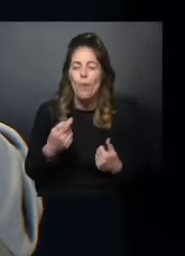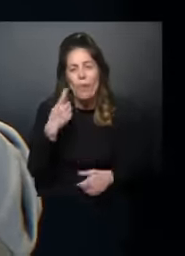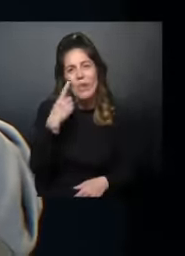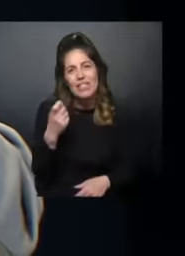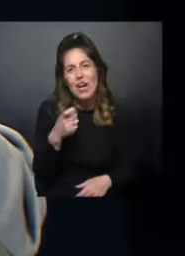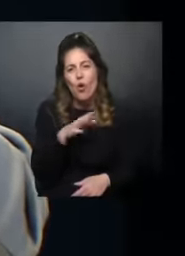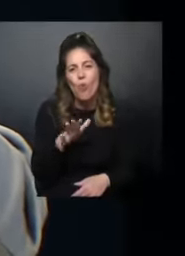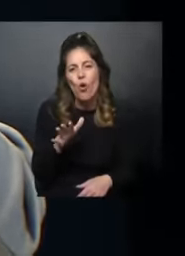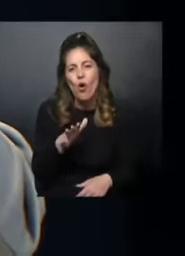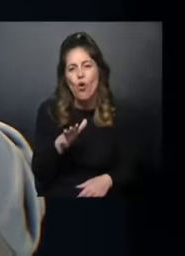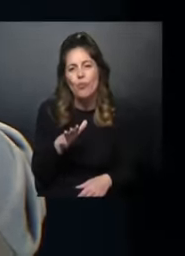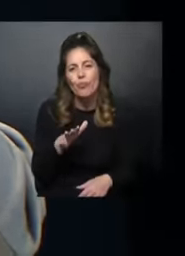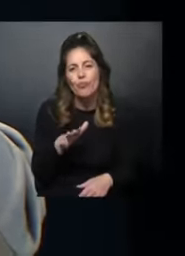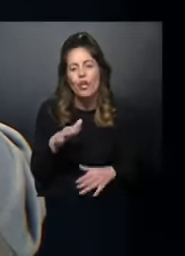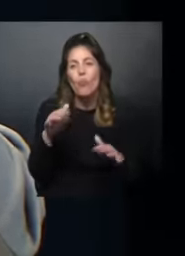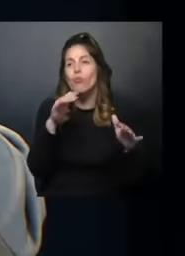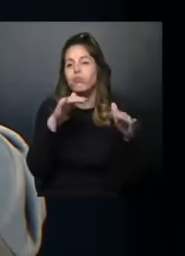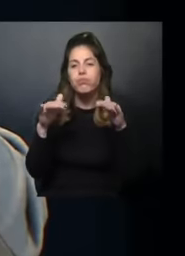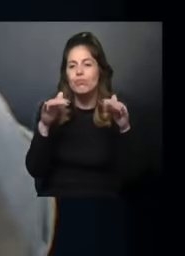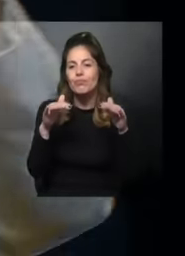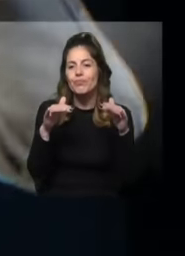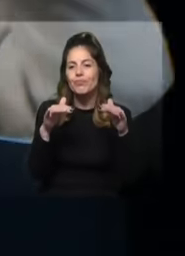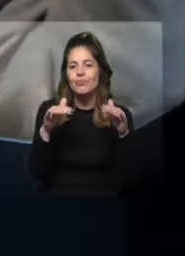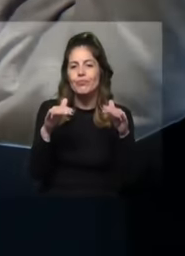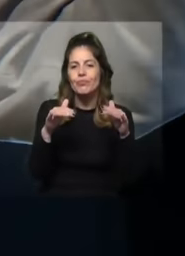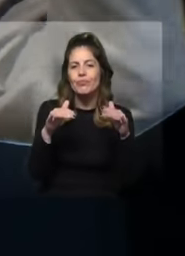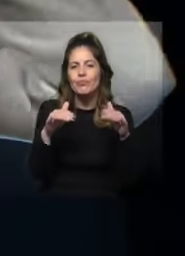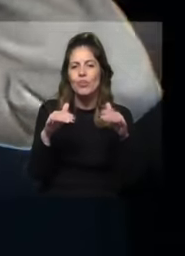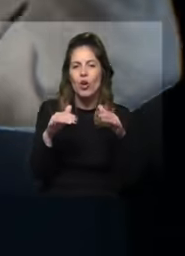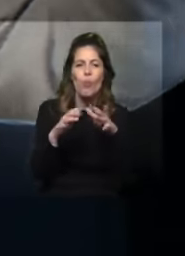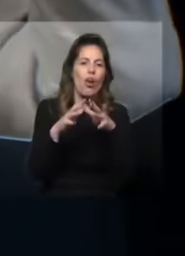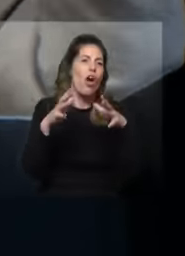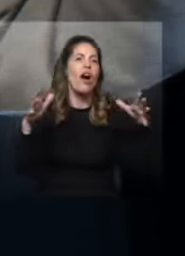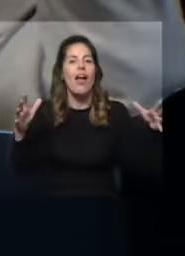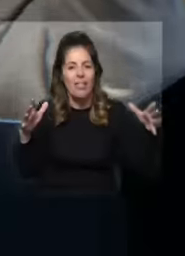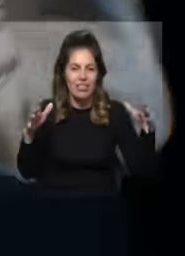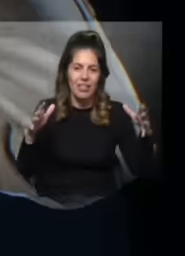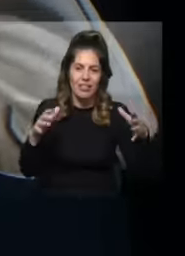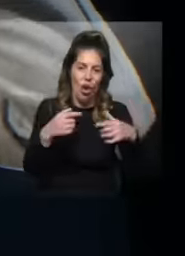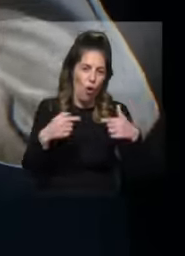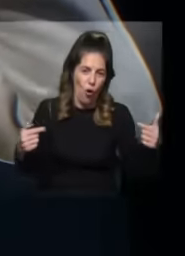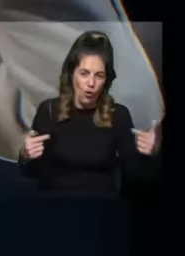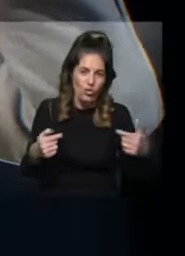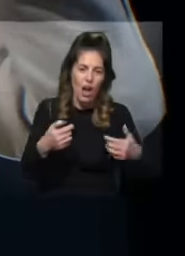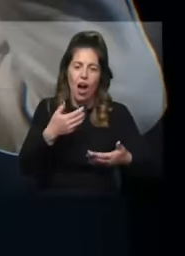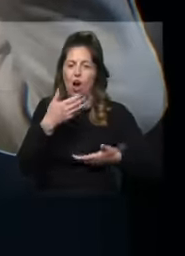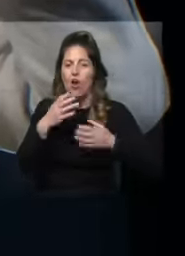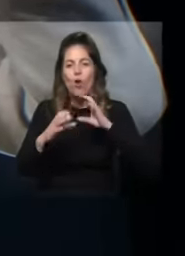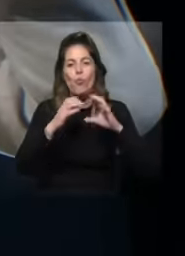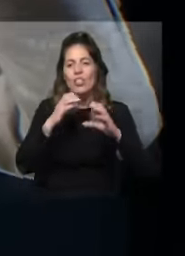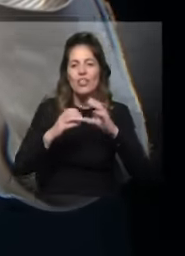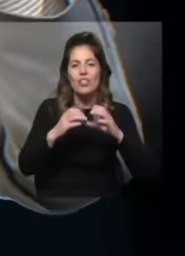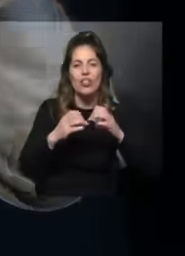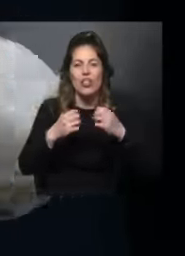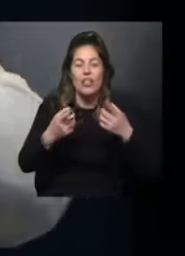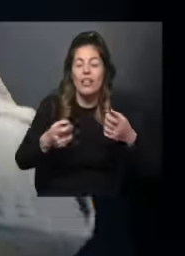hay una cosa por arriba, que es esa de los grandes espectáculos, ¿no? De la gran comunicación, que a veces te deja